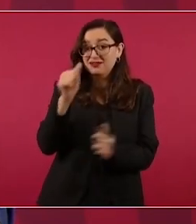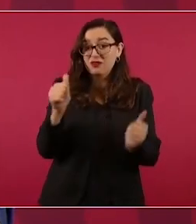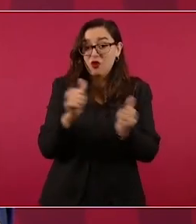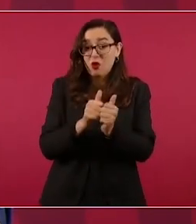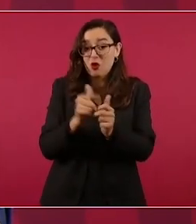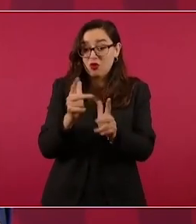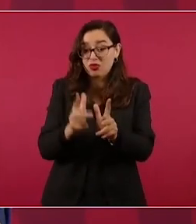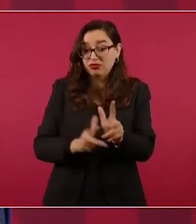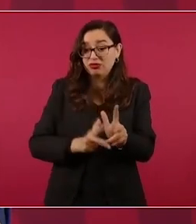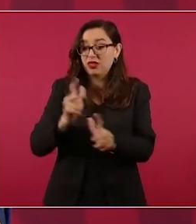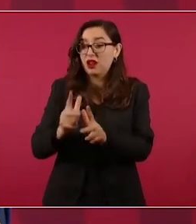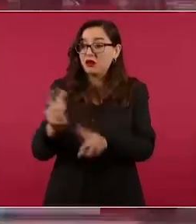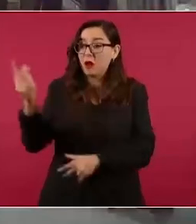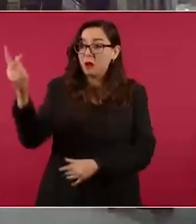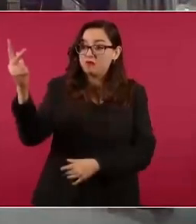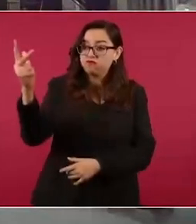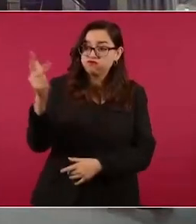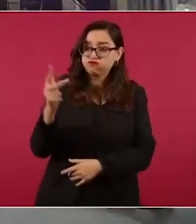a Uxmal.